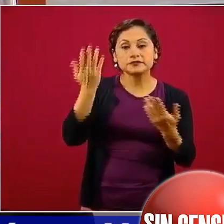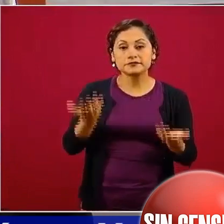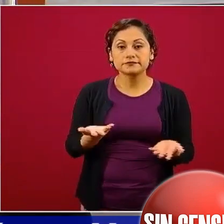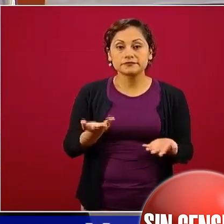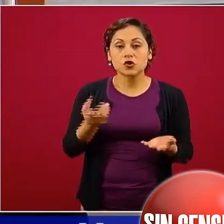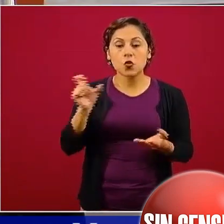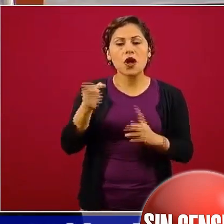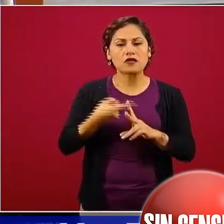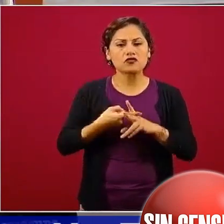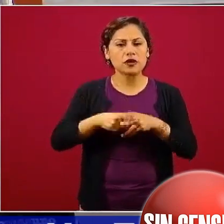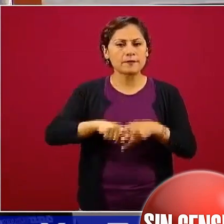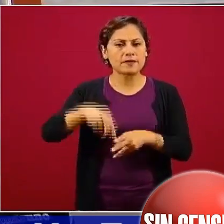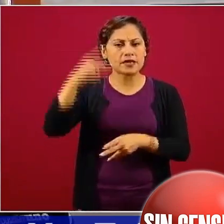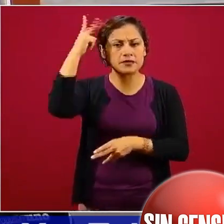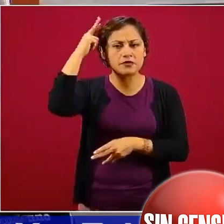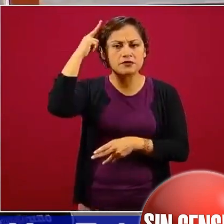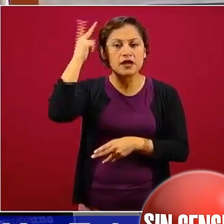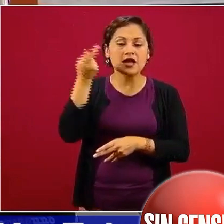y fracasa,